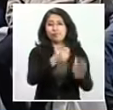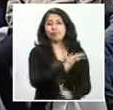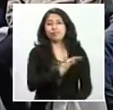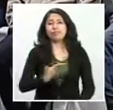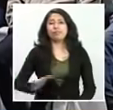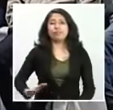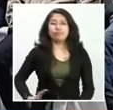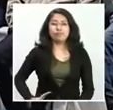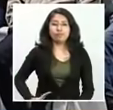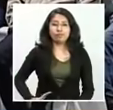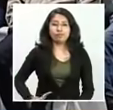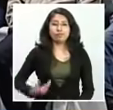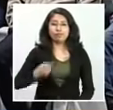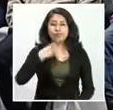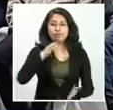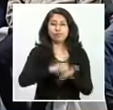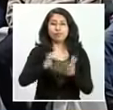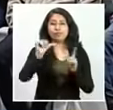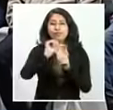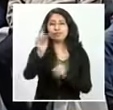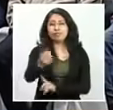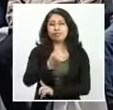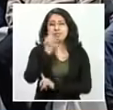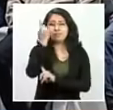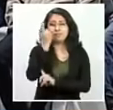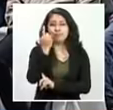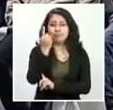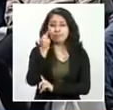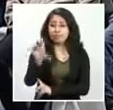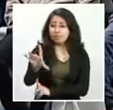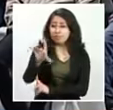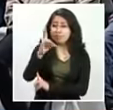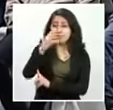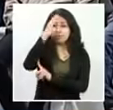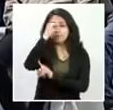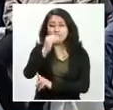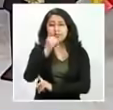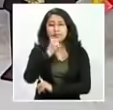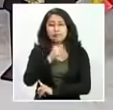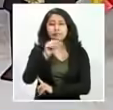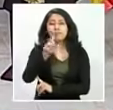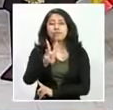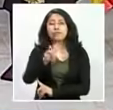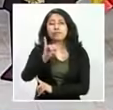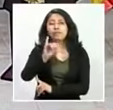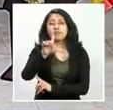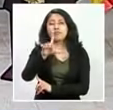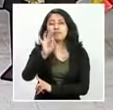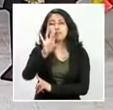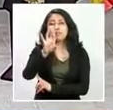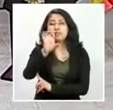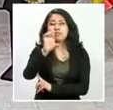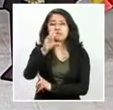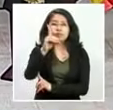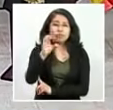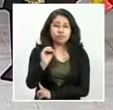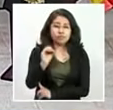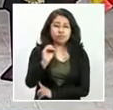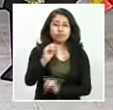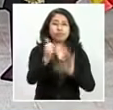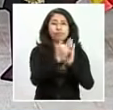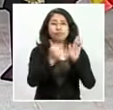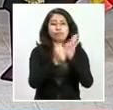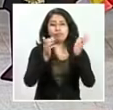presidencial. Decreta, artículo primero, designar al ciudadano Wilfredo Chávez David Chávez Serrano como